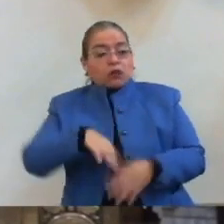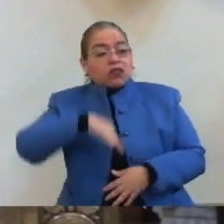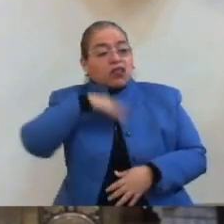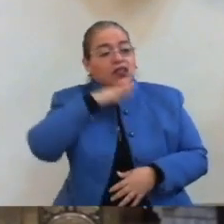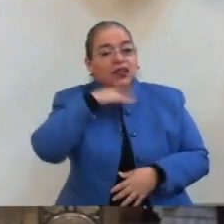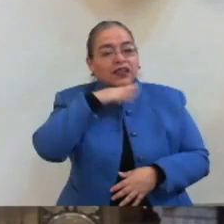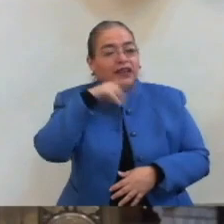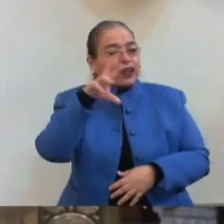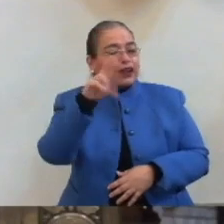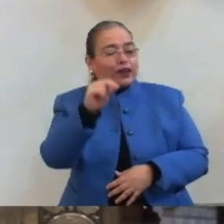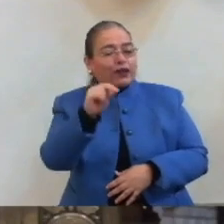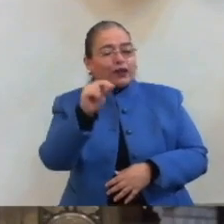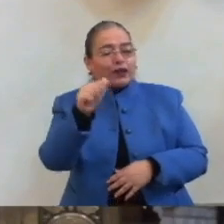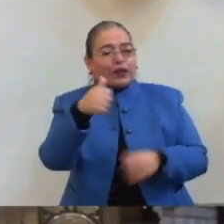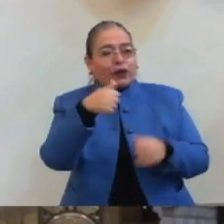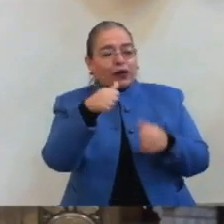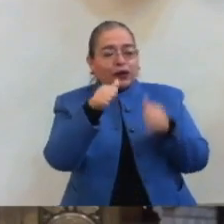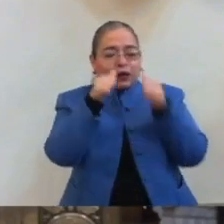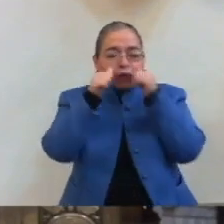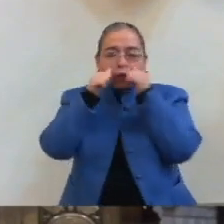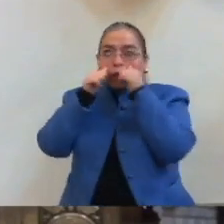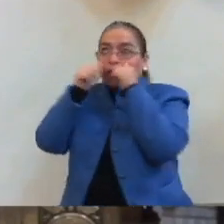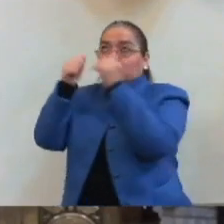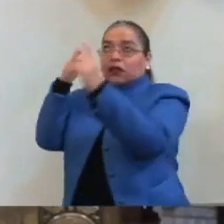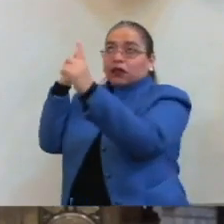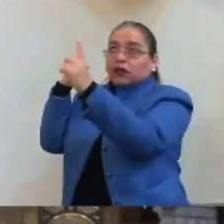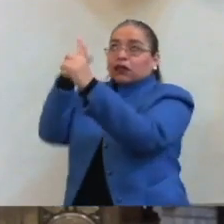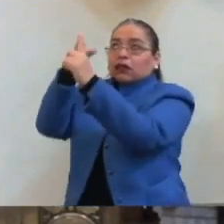voltear a verlo a él